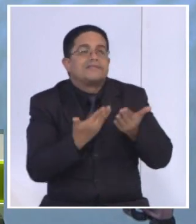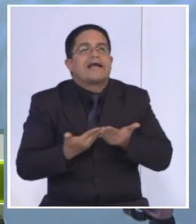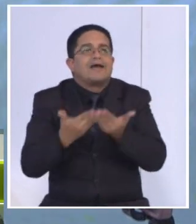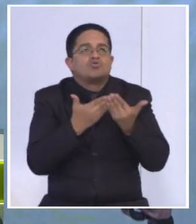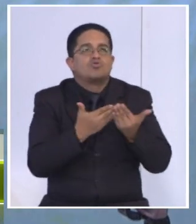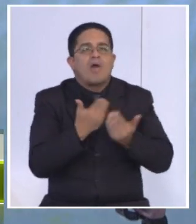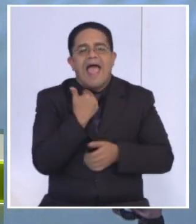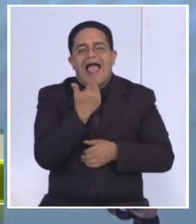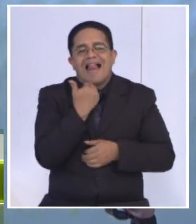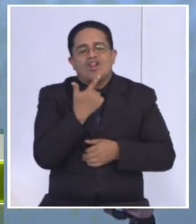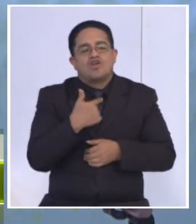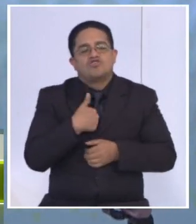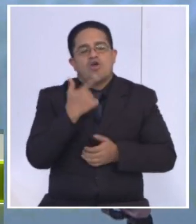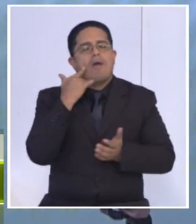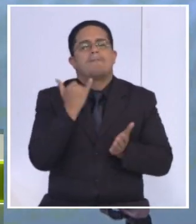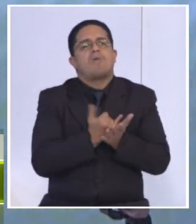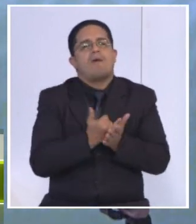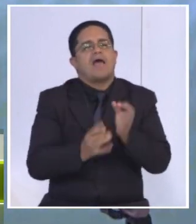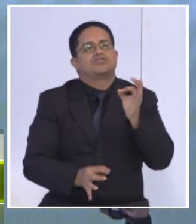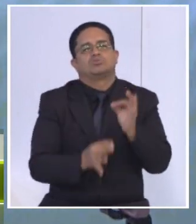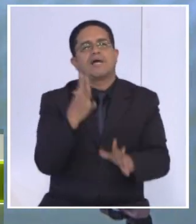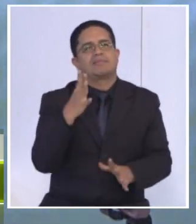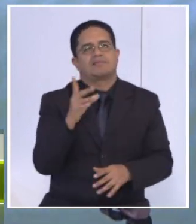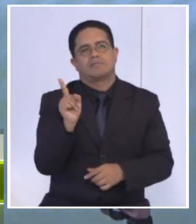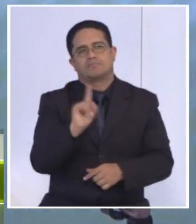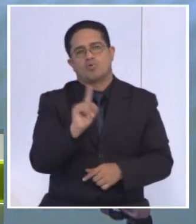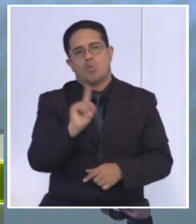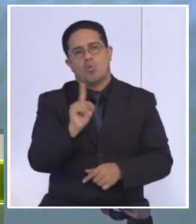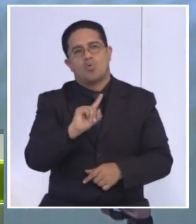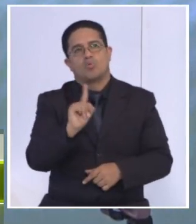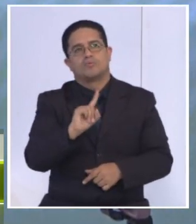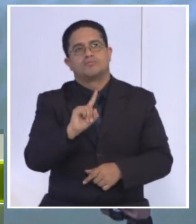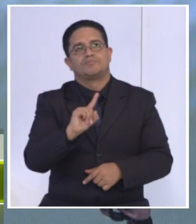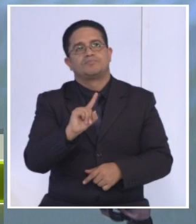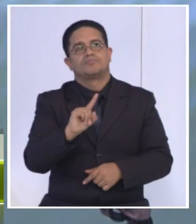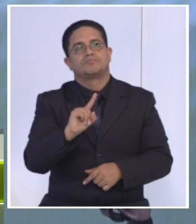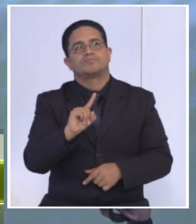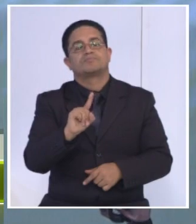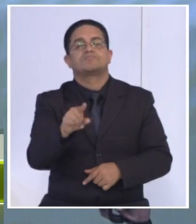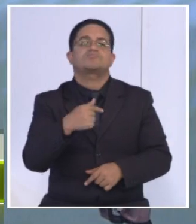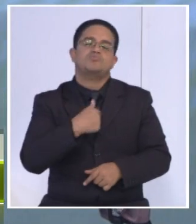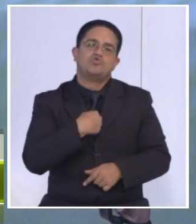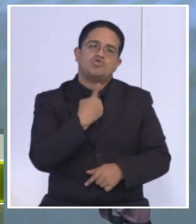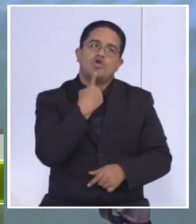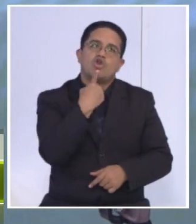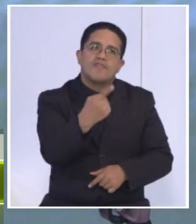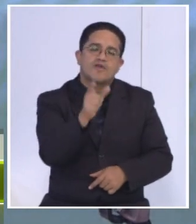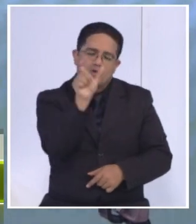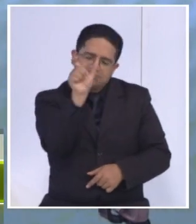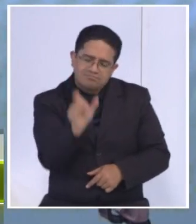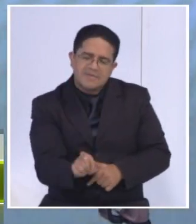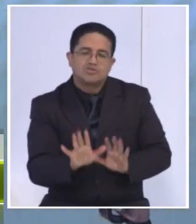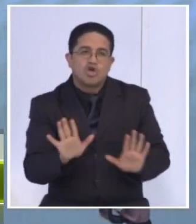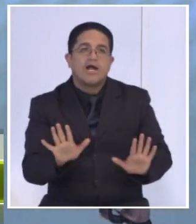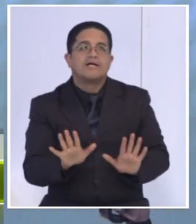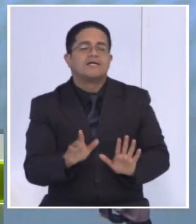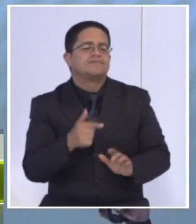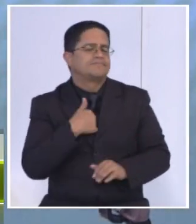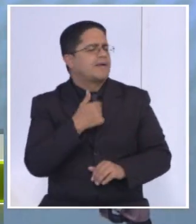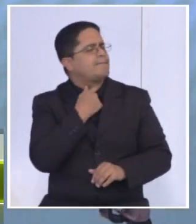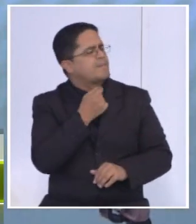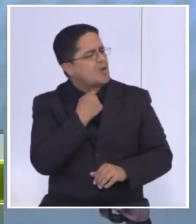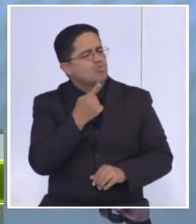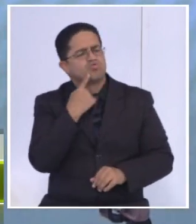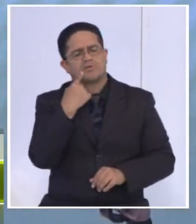de que no está claro en la literatura científica. Y lo decimos como pacientes. Y a mí me gusta decirlo